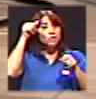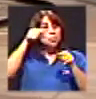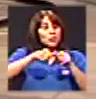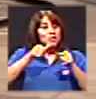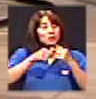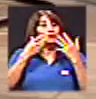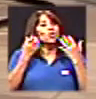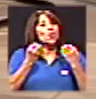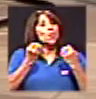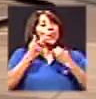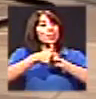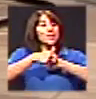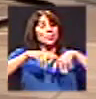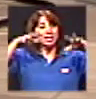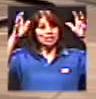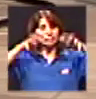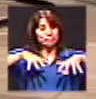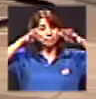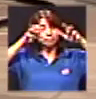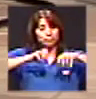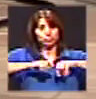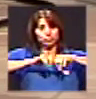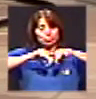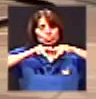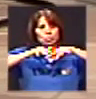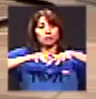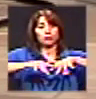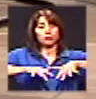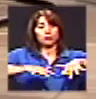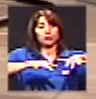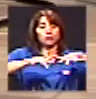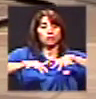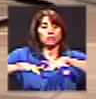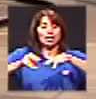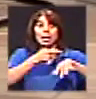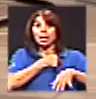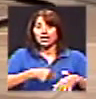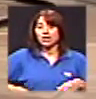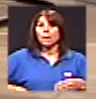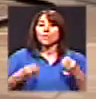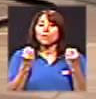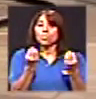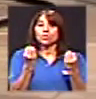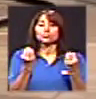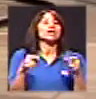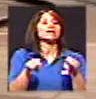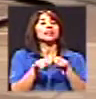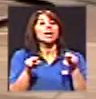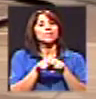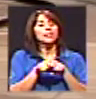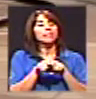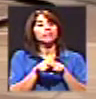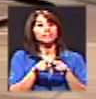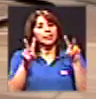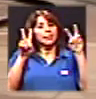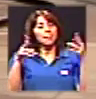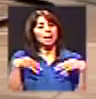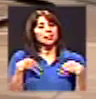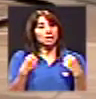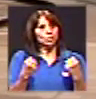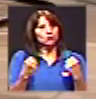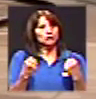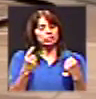la provincia y en ciertos cantones en especial. La salud es uno de los temas que más me preocupa. Tenemos